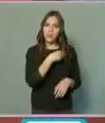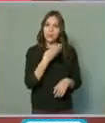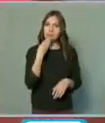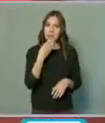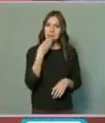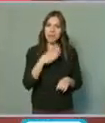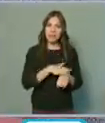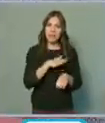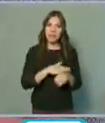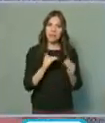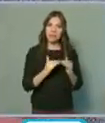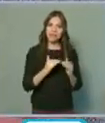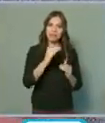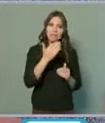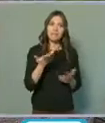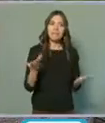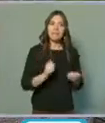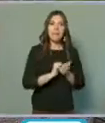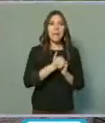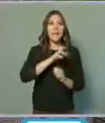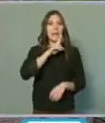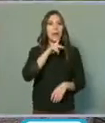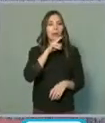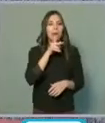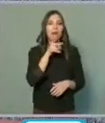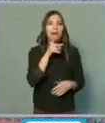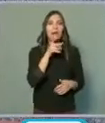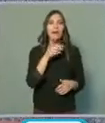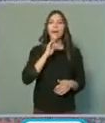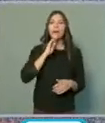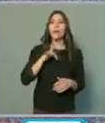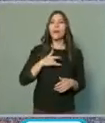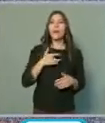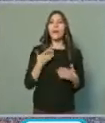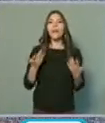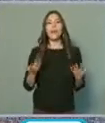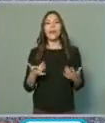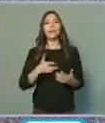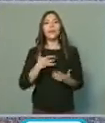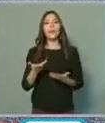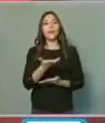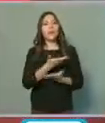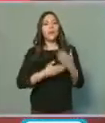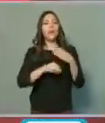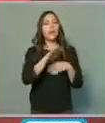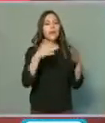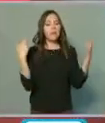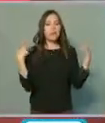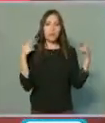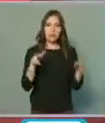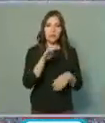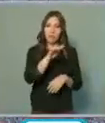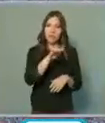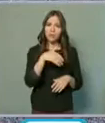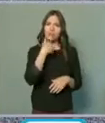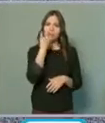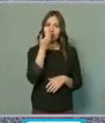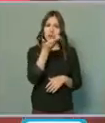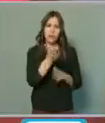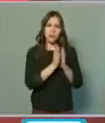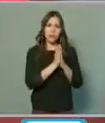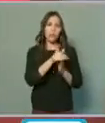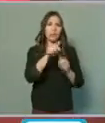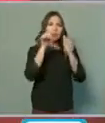ha mejorado, Claro. hoy está en esta condición. El padre de familia también puede compartirle y decirle al maestro, oye, te pido por favor que